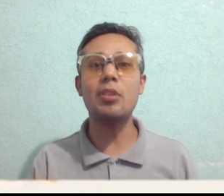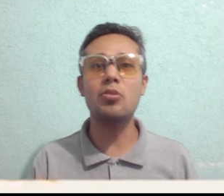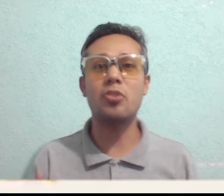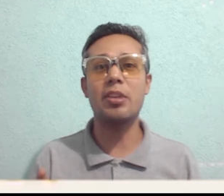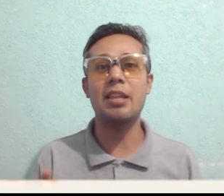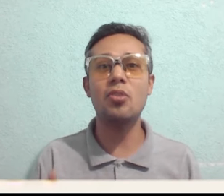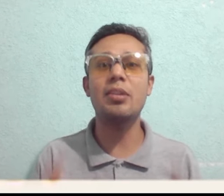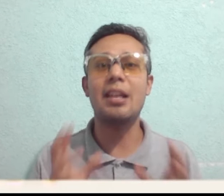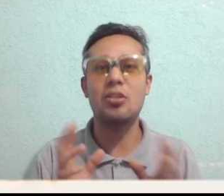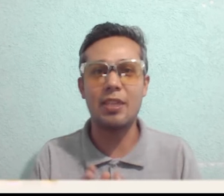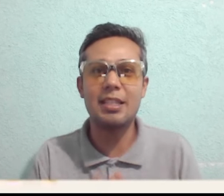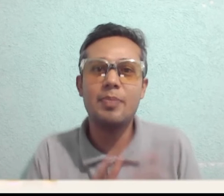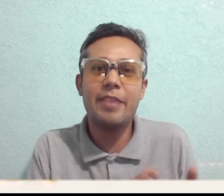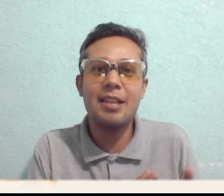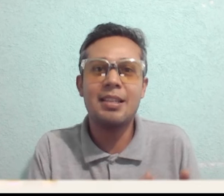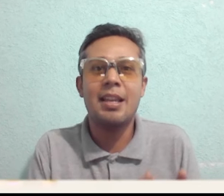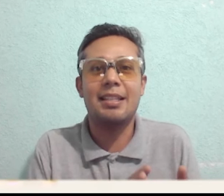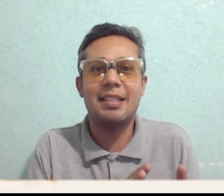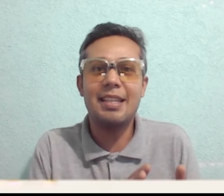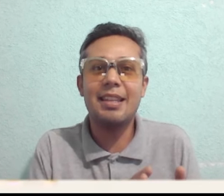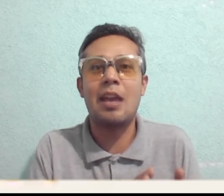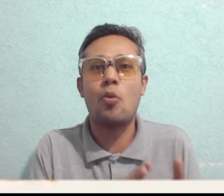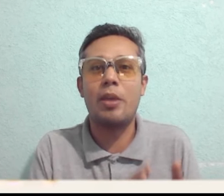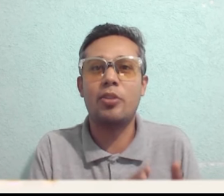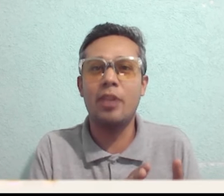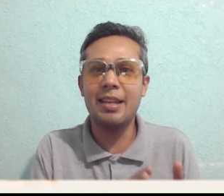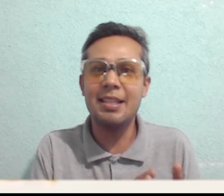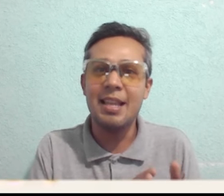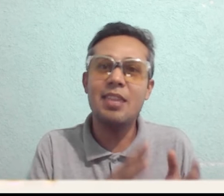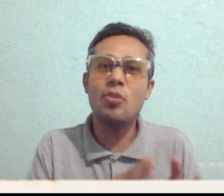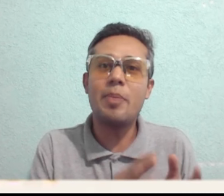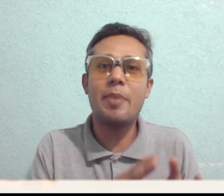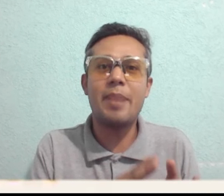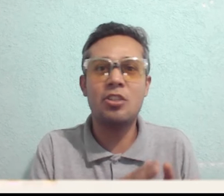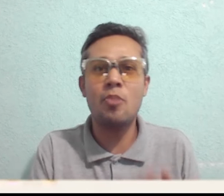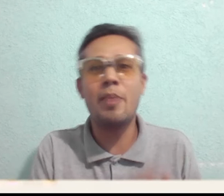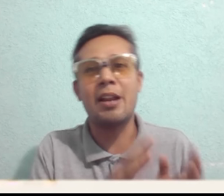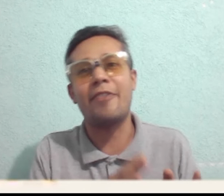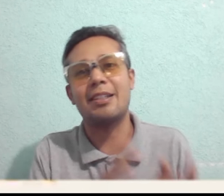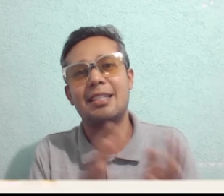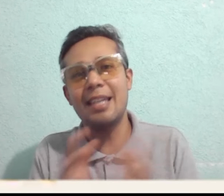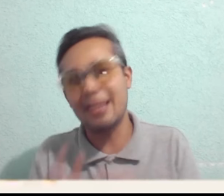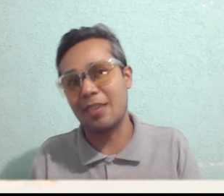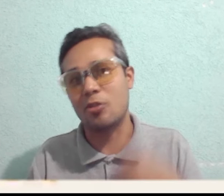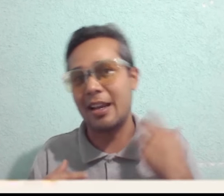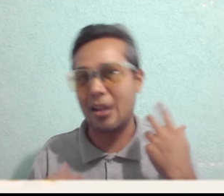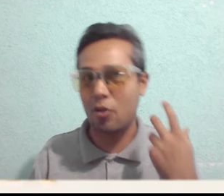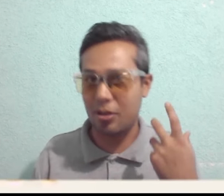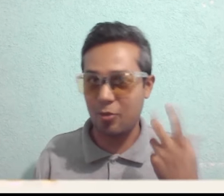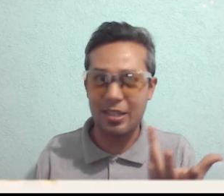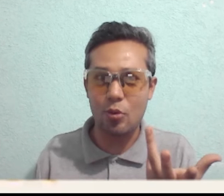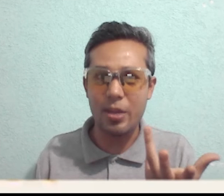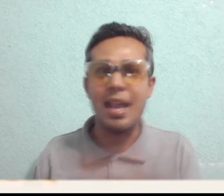Habla de una consolidación de las dos fases previas, es decir, de la 4 y la 3, y de una preparación para la fase siguiente, o sea,